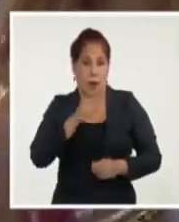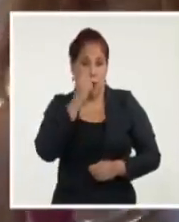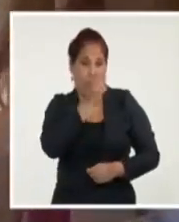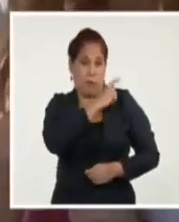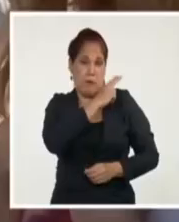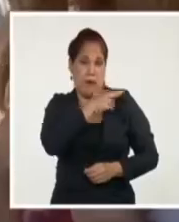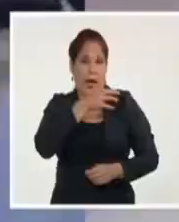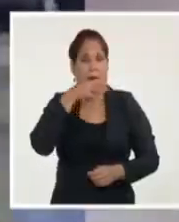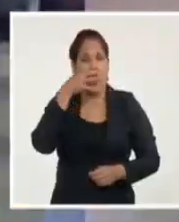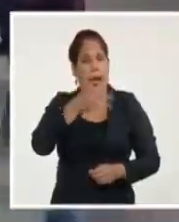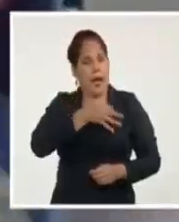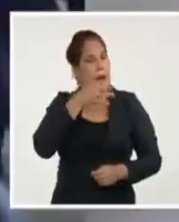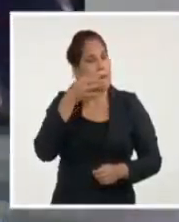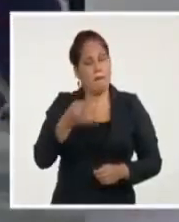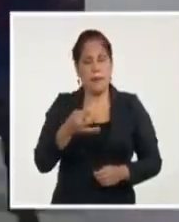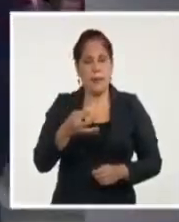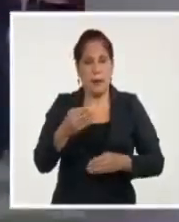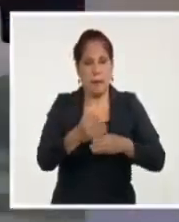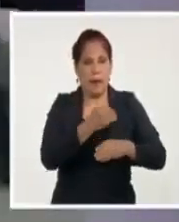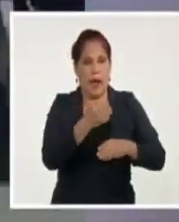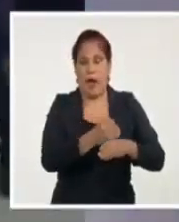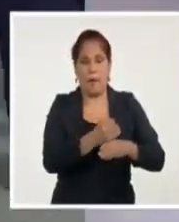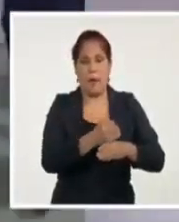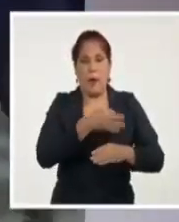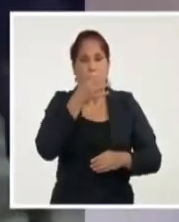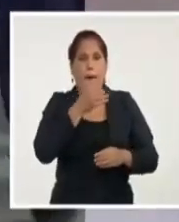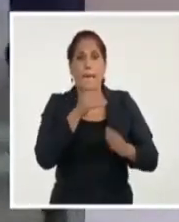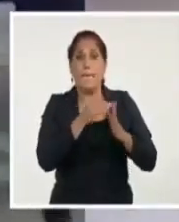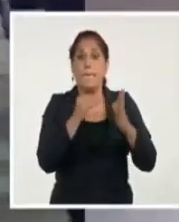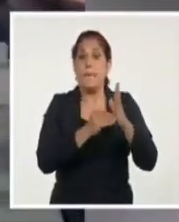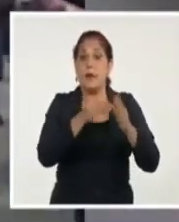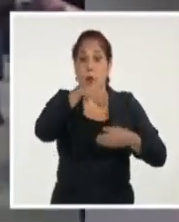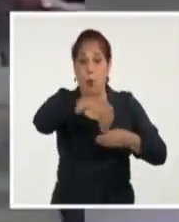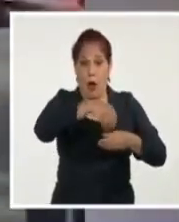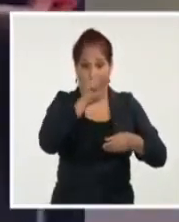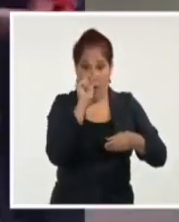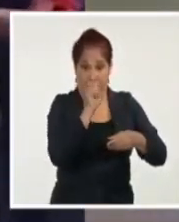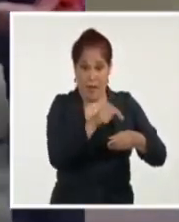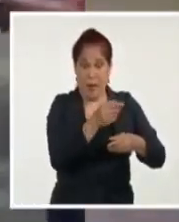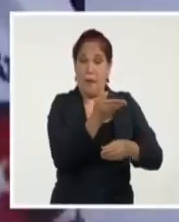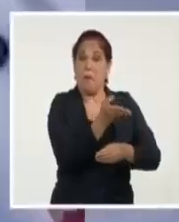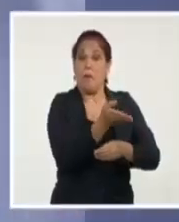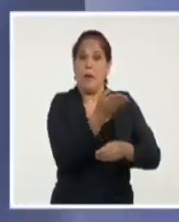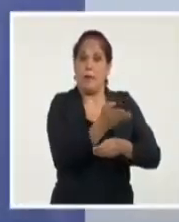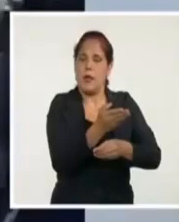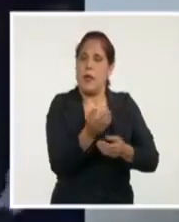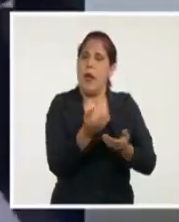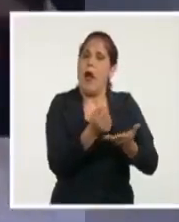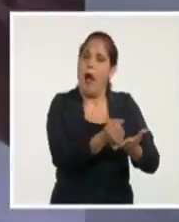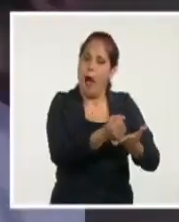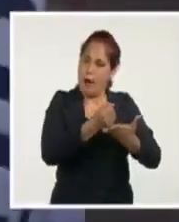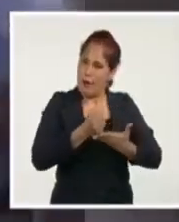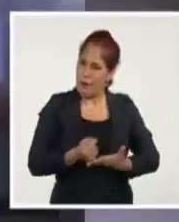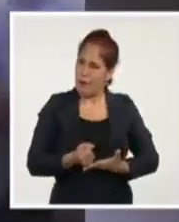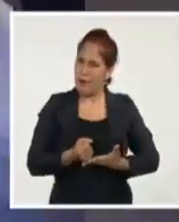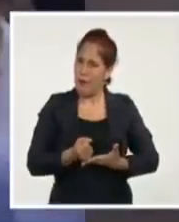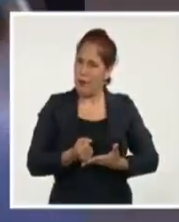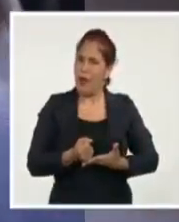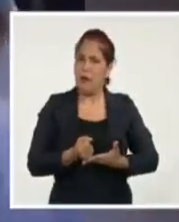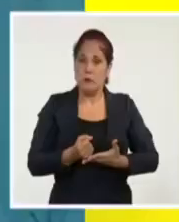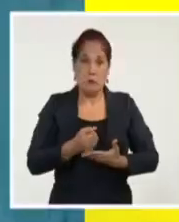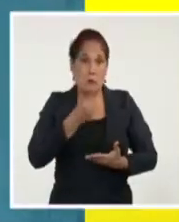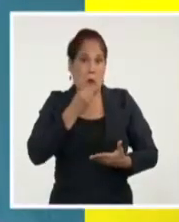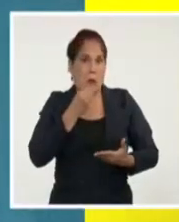la frustrada gente de Miami, no habla de los miles de cubanos que allí reclaman puentes de amor, aún frente a amenazas